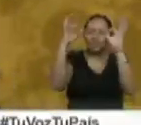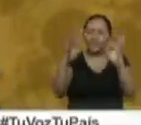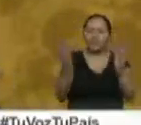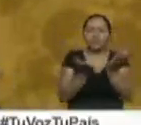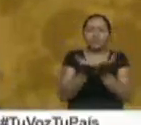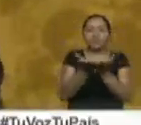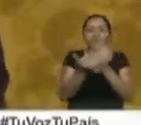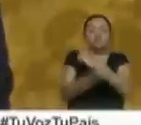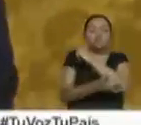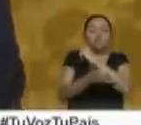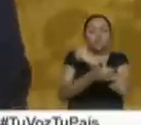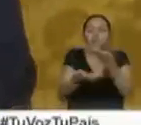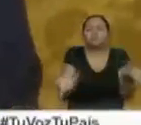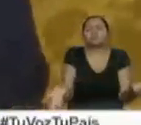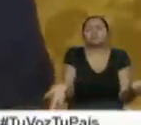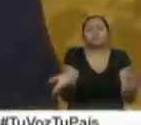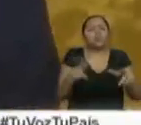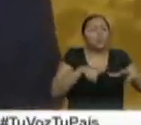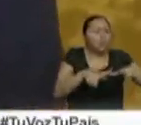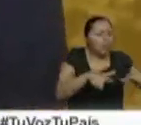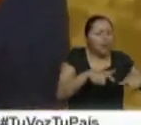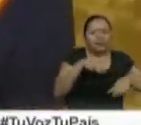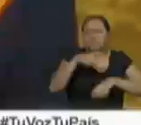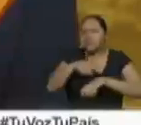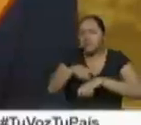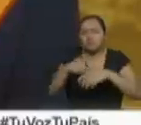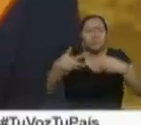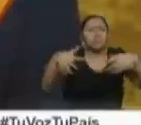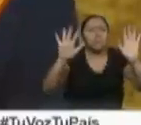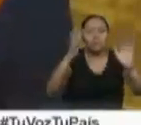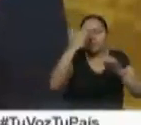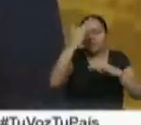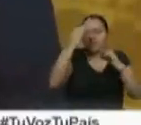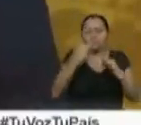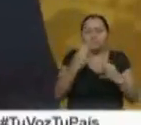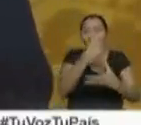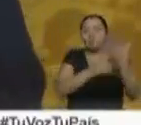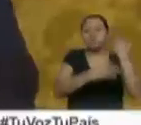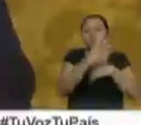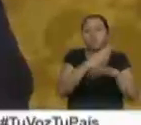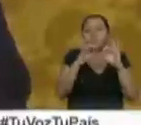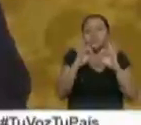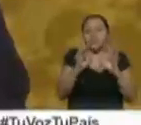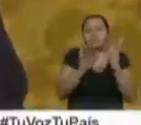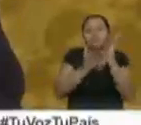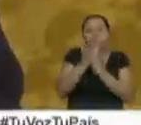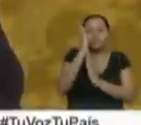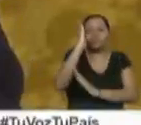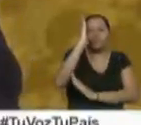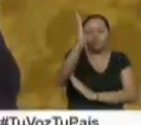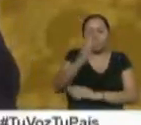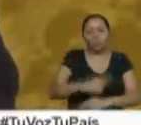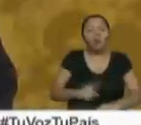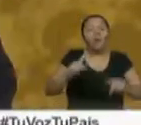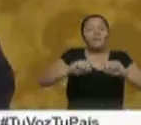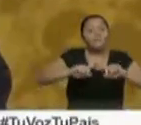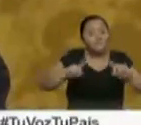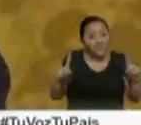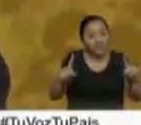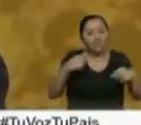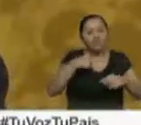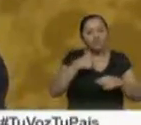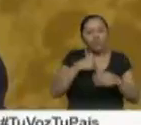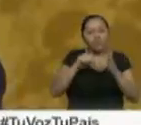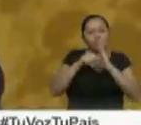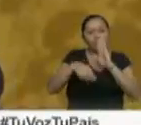servir a la patria desde el lugar y el tiempo que decida la historia y el destino. Pero sobre todo, jamás renunciaré a mis